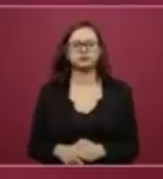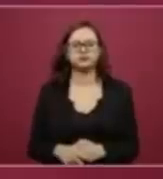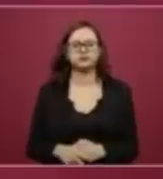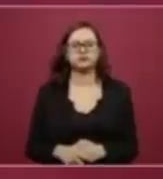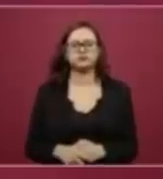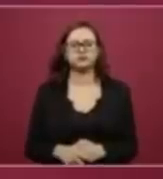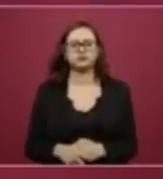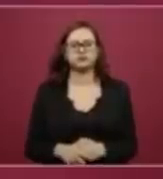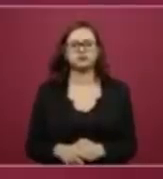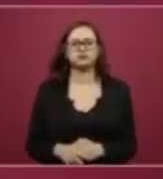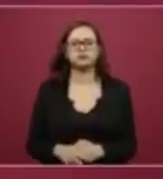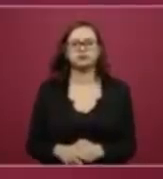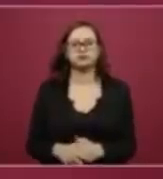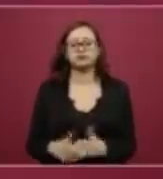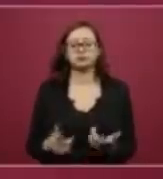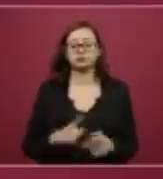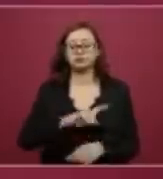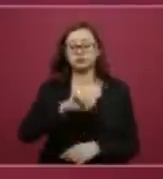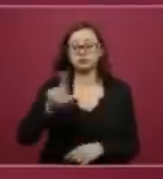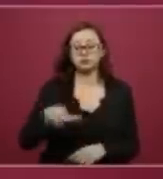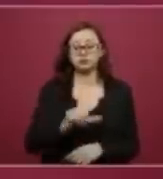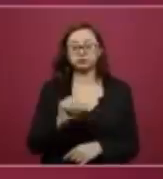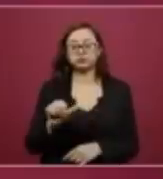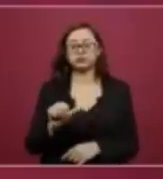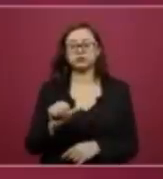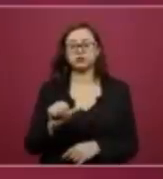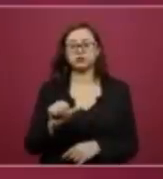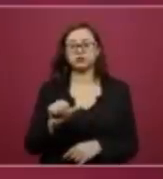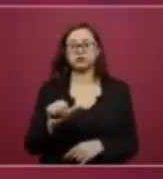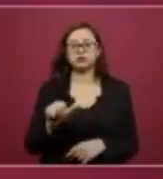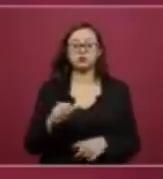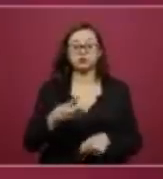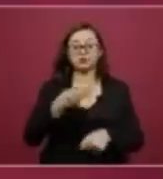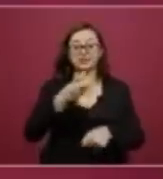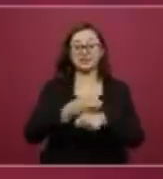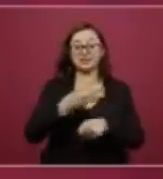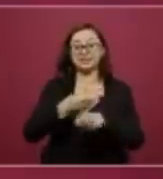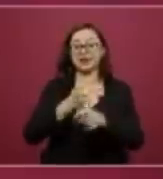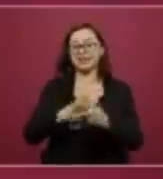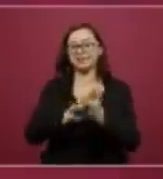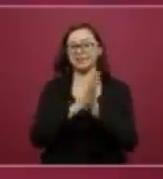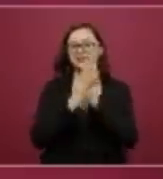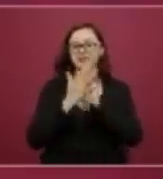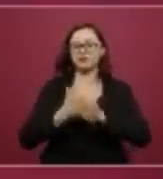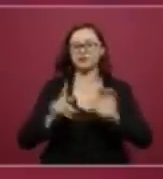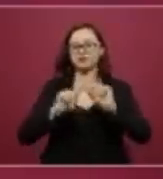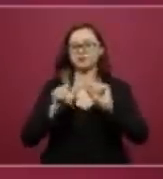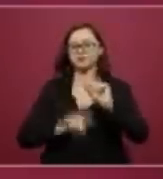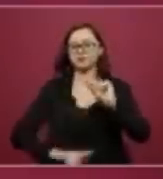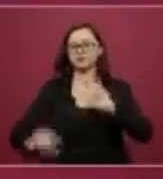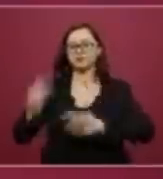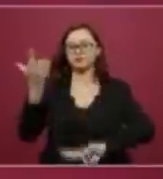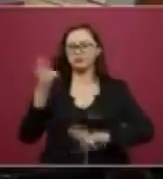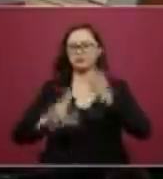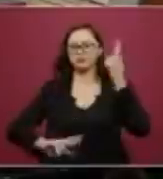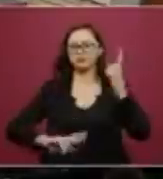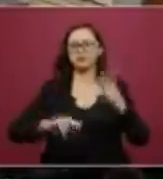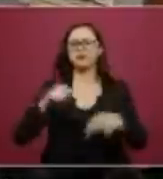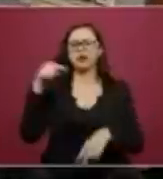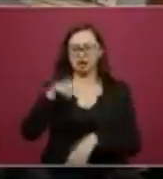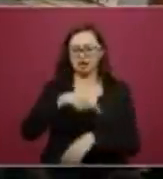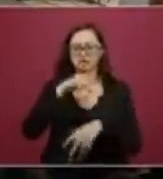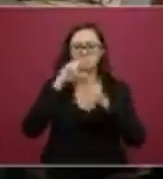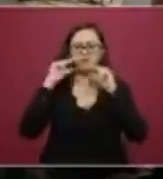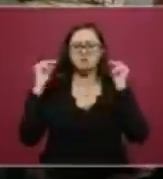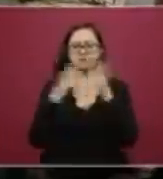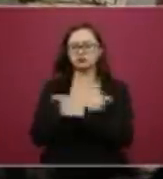del movimiento revolucionario de la tercera transformación histórica de nuestro país.